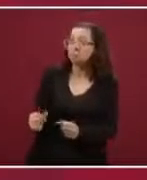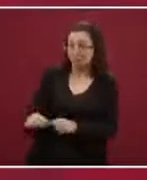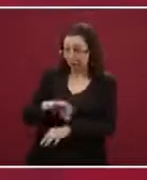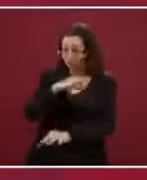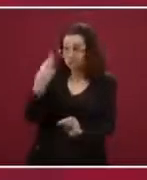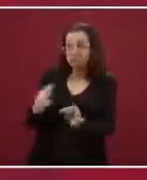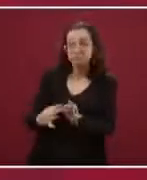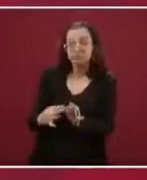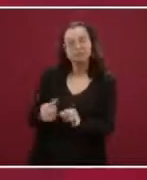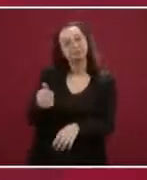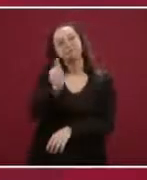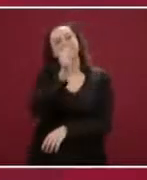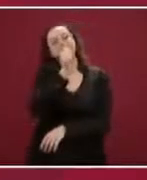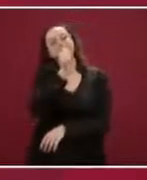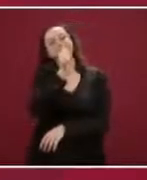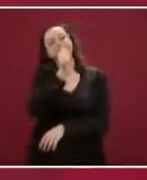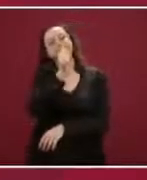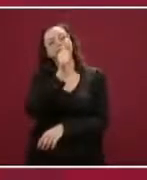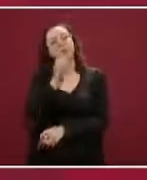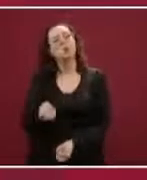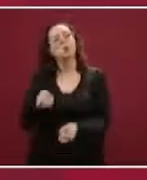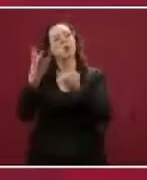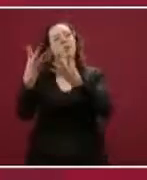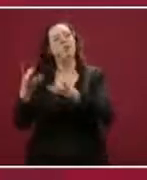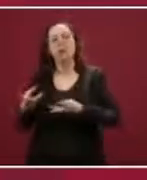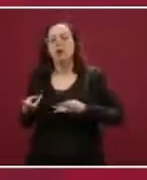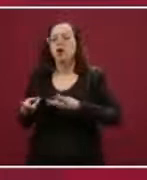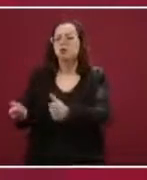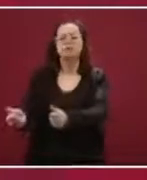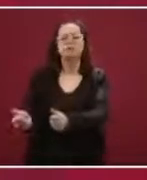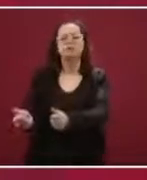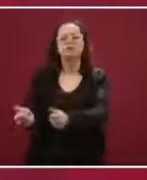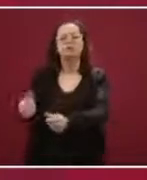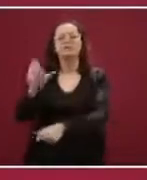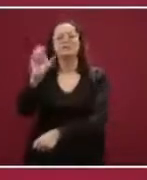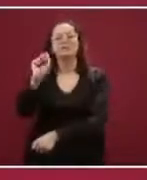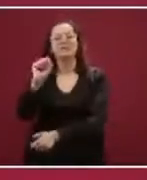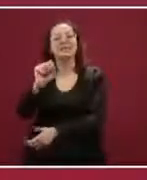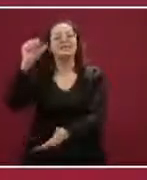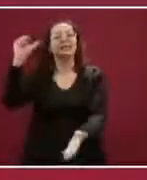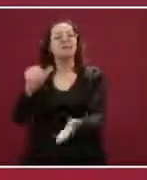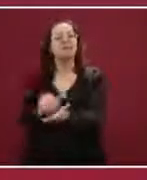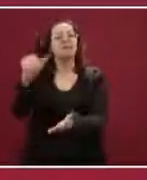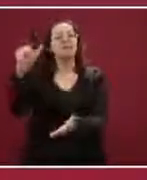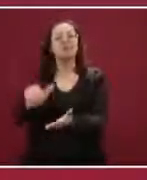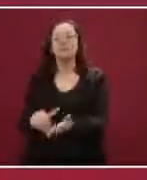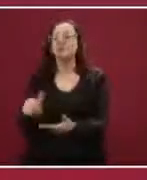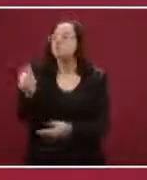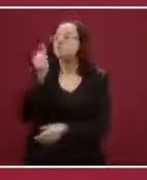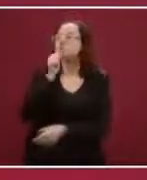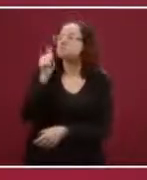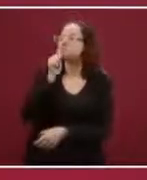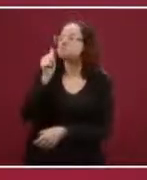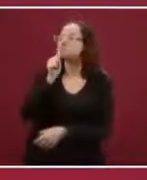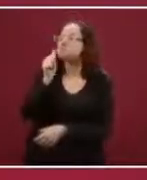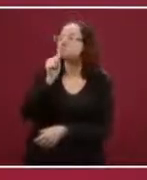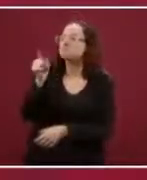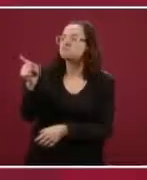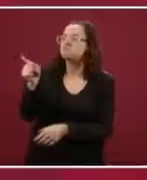y ya se han ejercido 60,000 y vamos a a